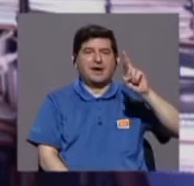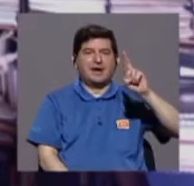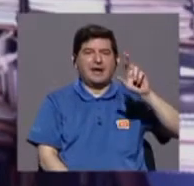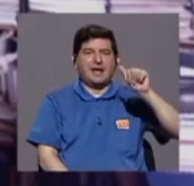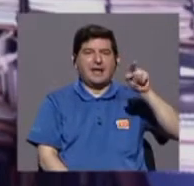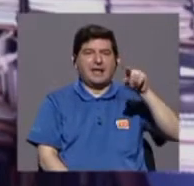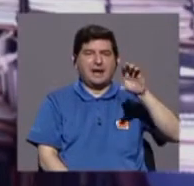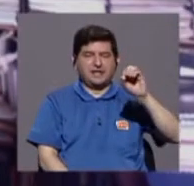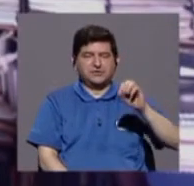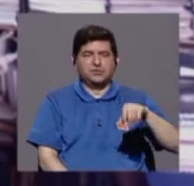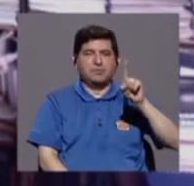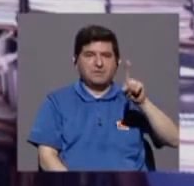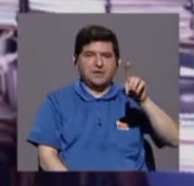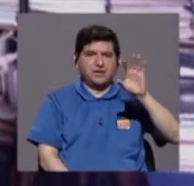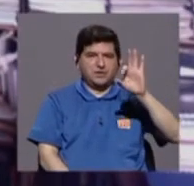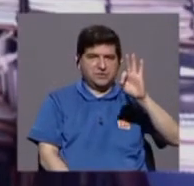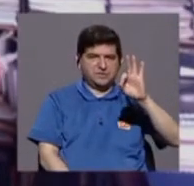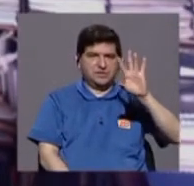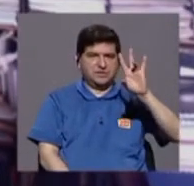1978-82,